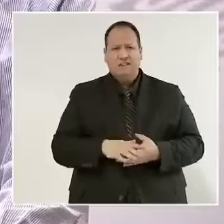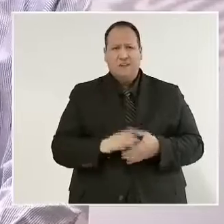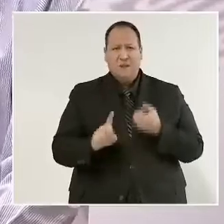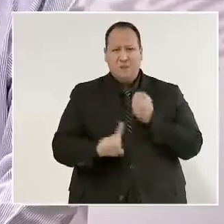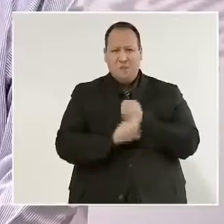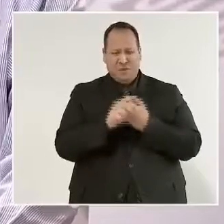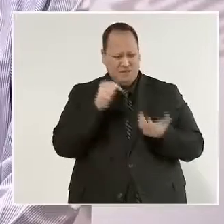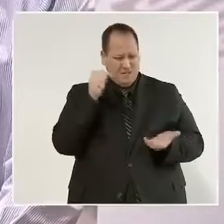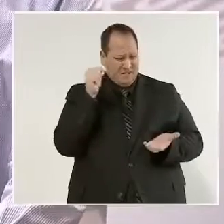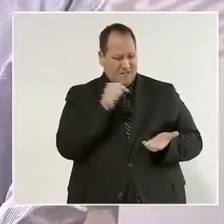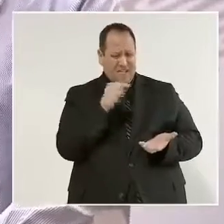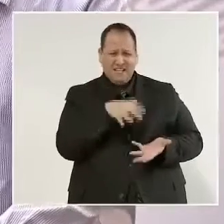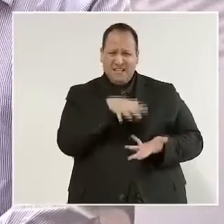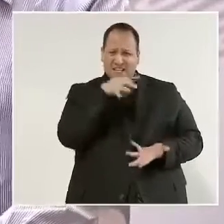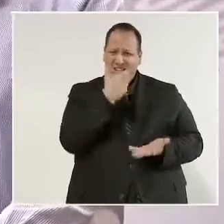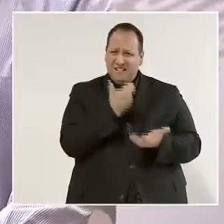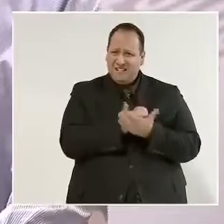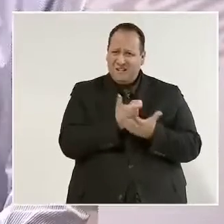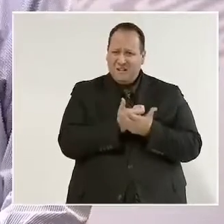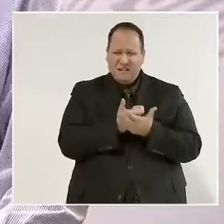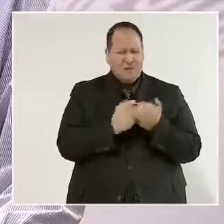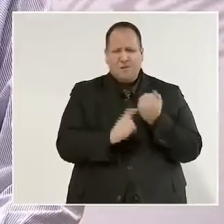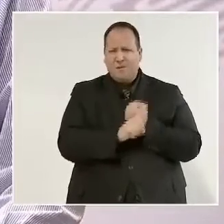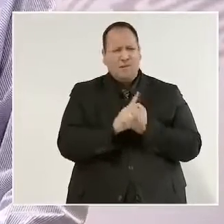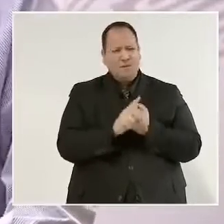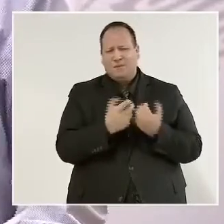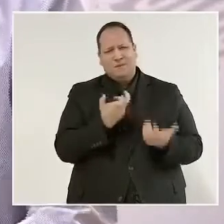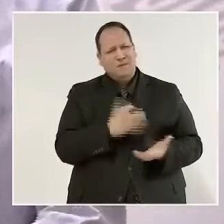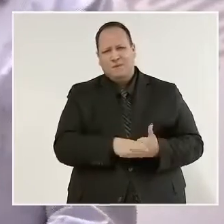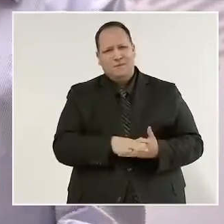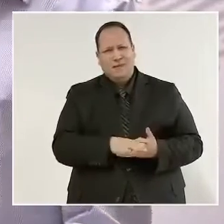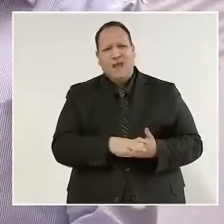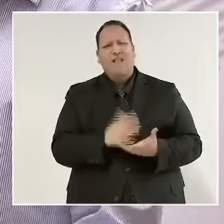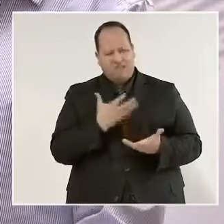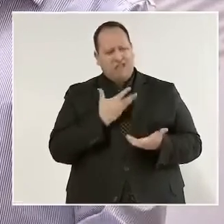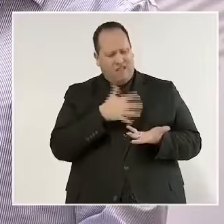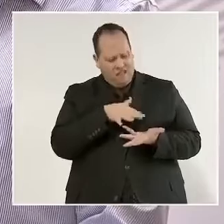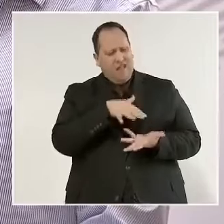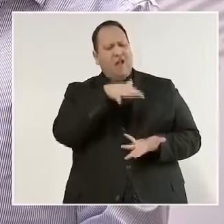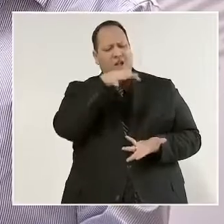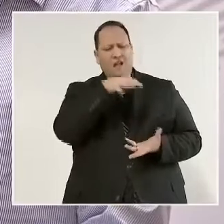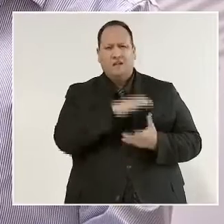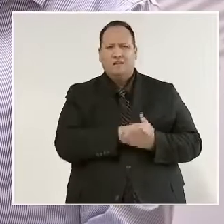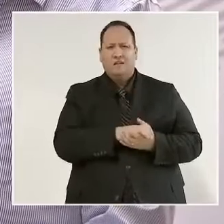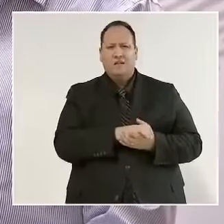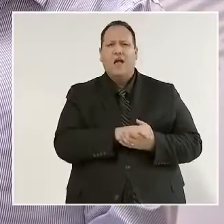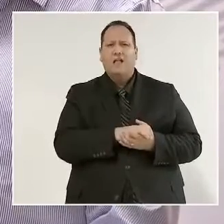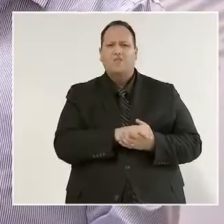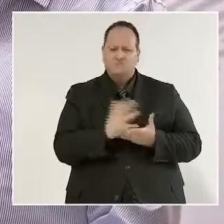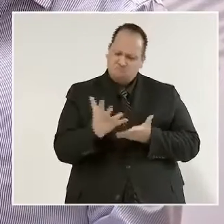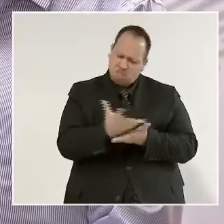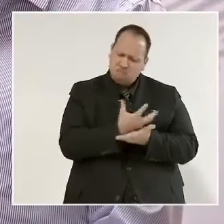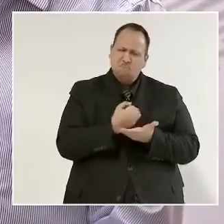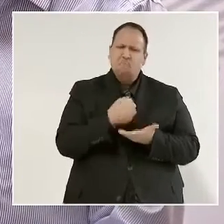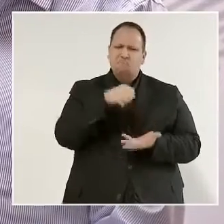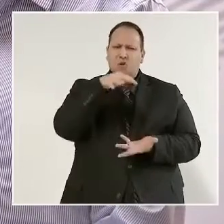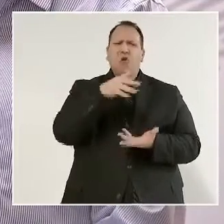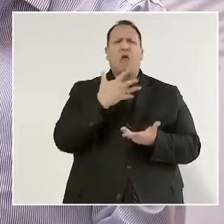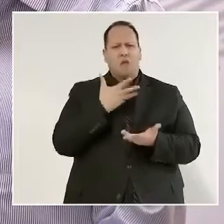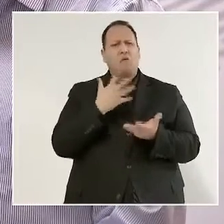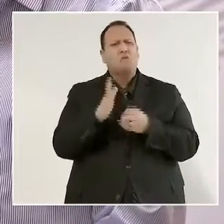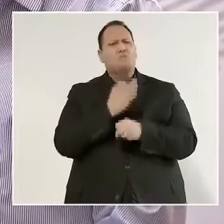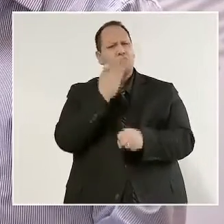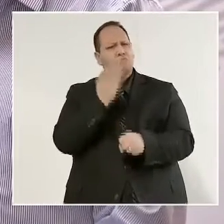es la falta de presupuesto. Tenemos recursos